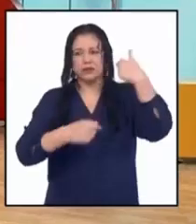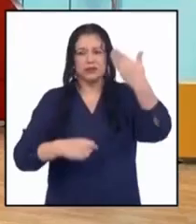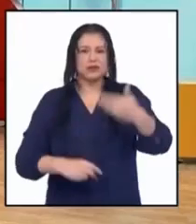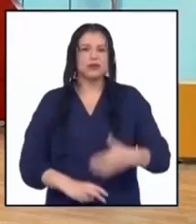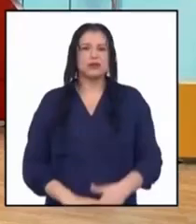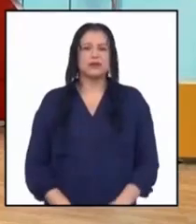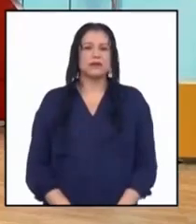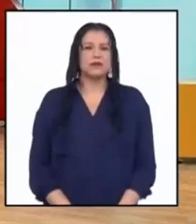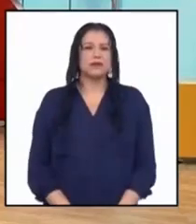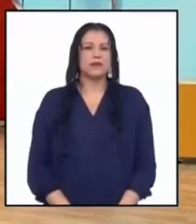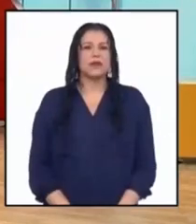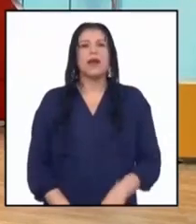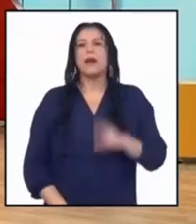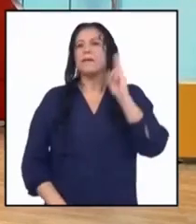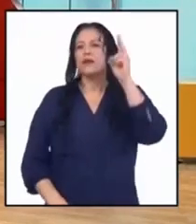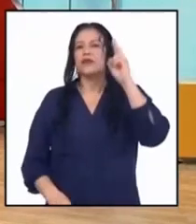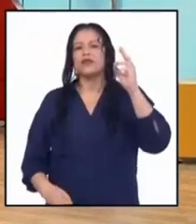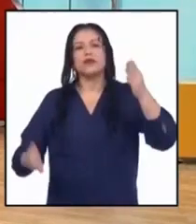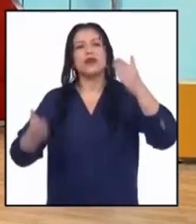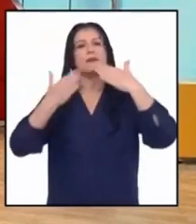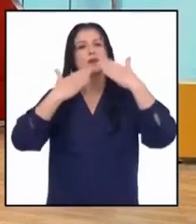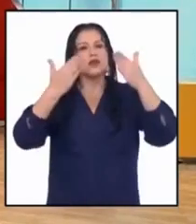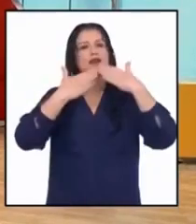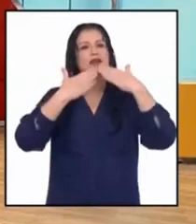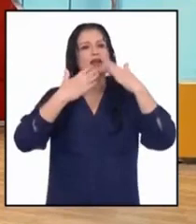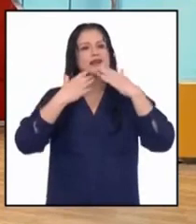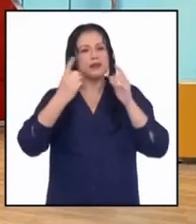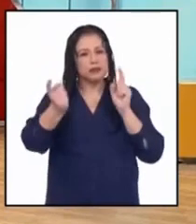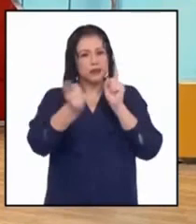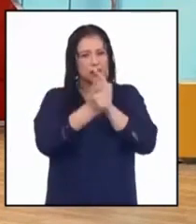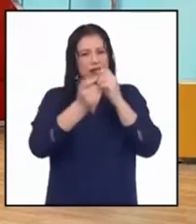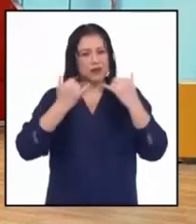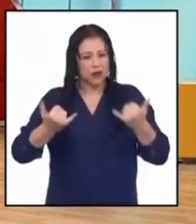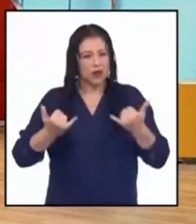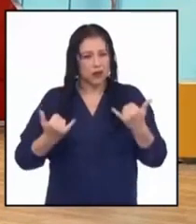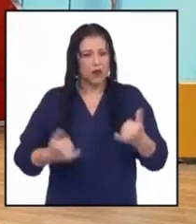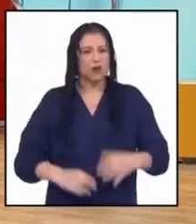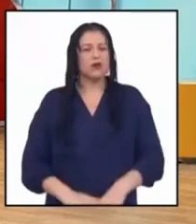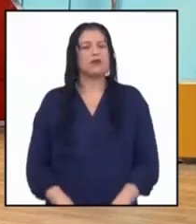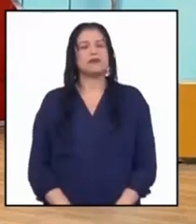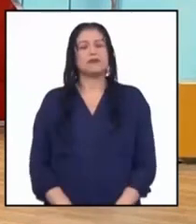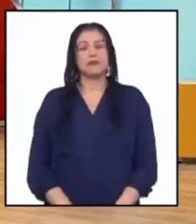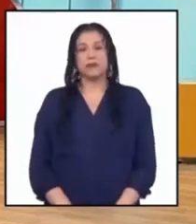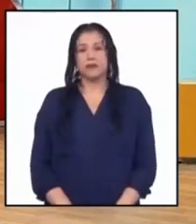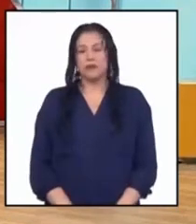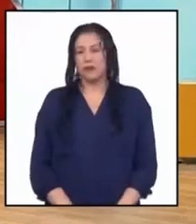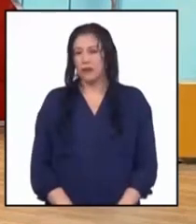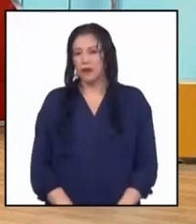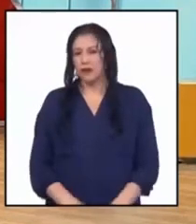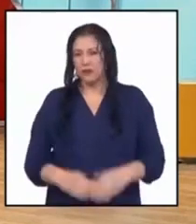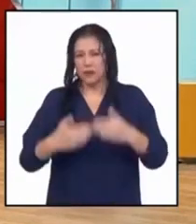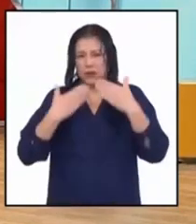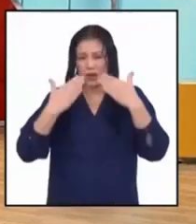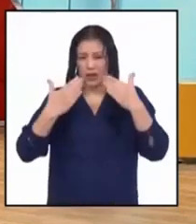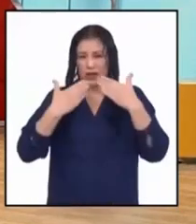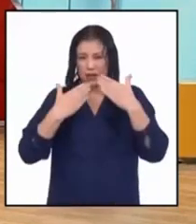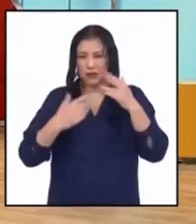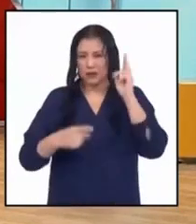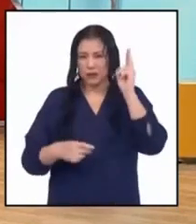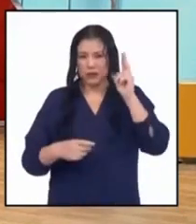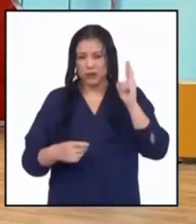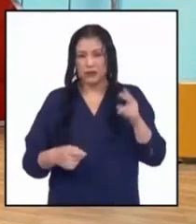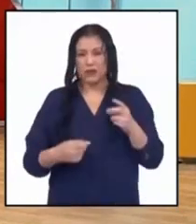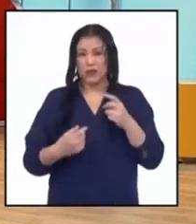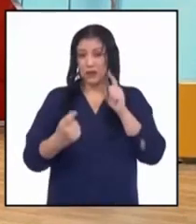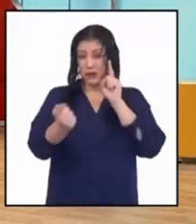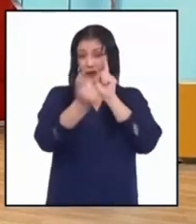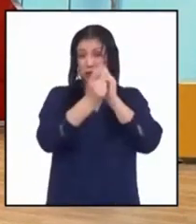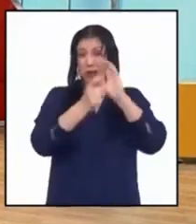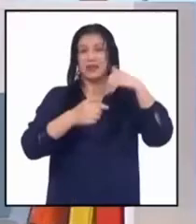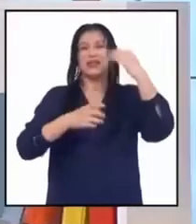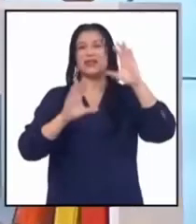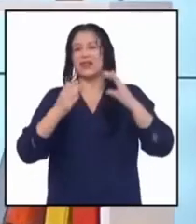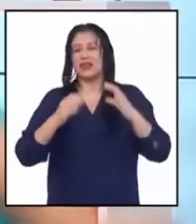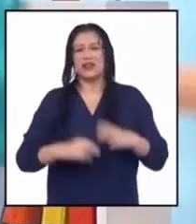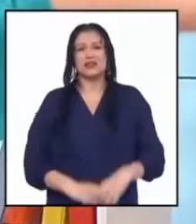próxima! Profesora, muchas gracias por acompañarnos el día de hoy. Muchísimas gracias, profesora. Nos vemos en la siguiente sesión.